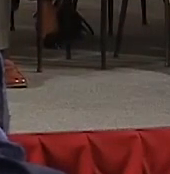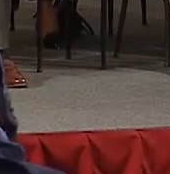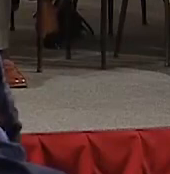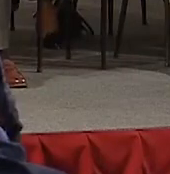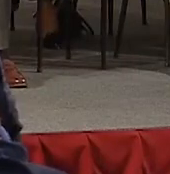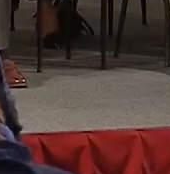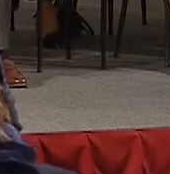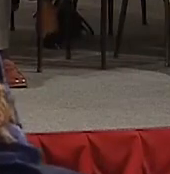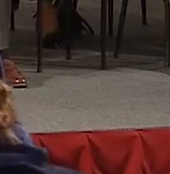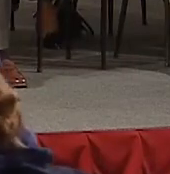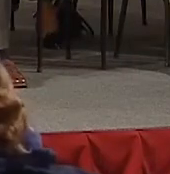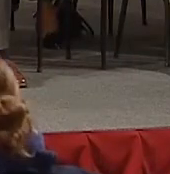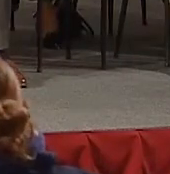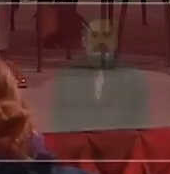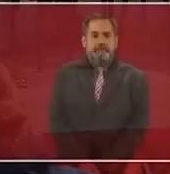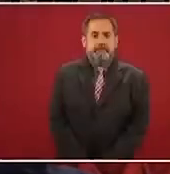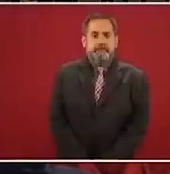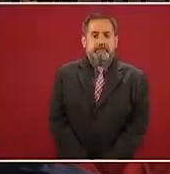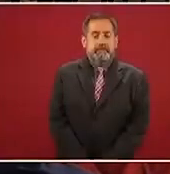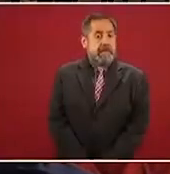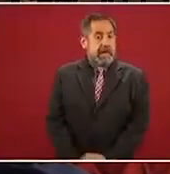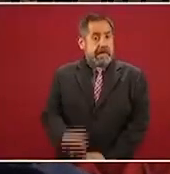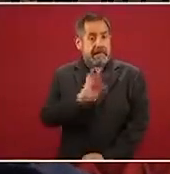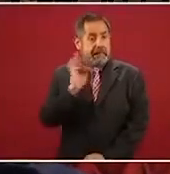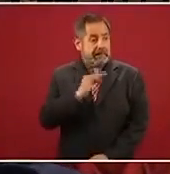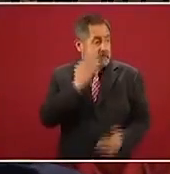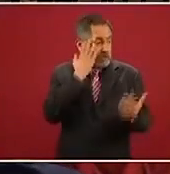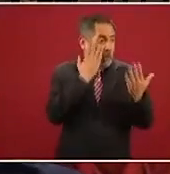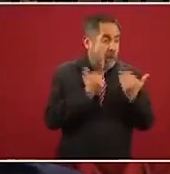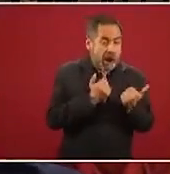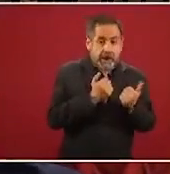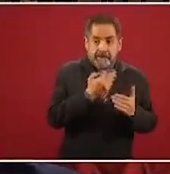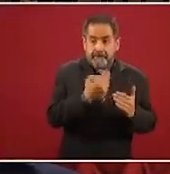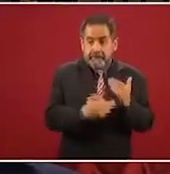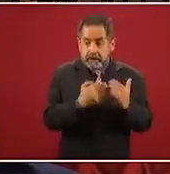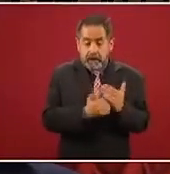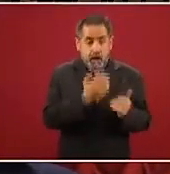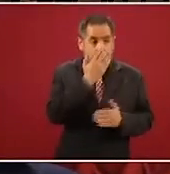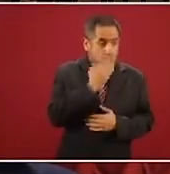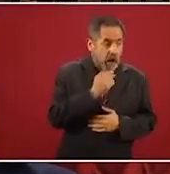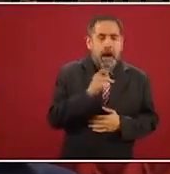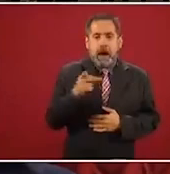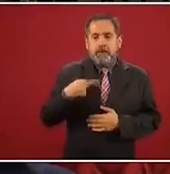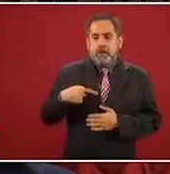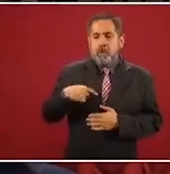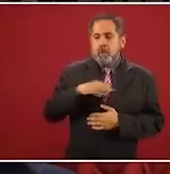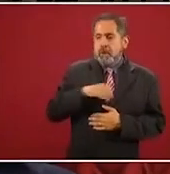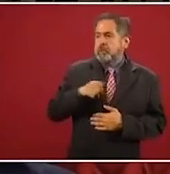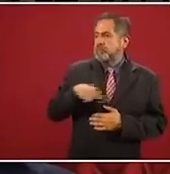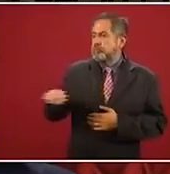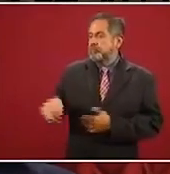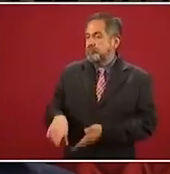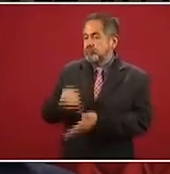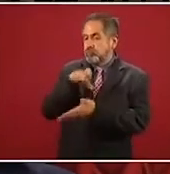pueden comprar el medicamento en el lugar que ellos lo deseen, y tenemos un sistema